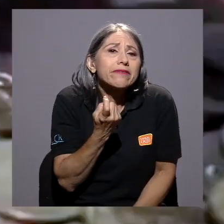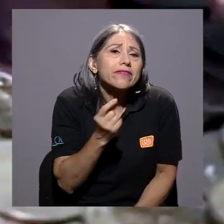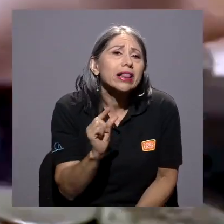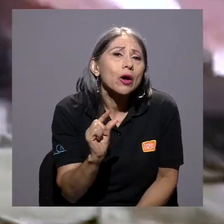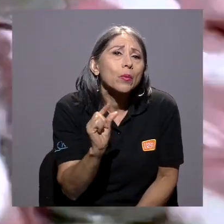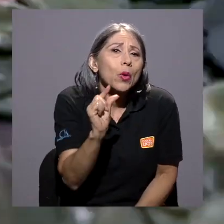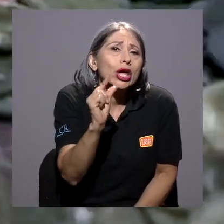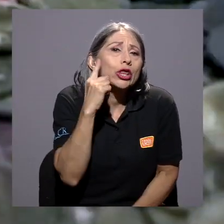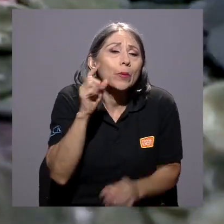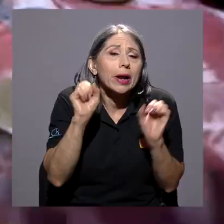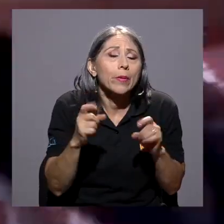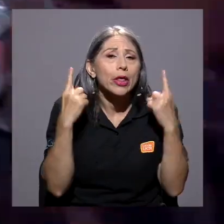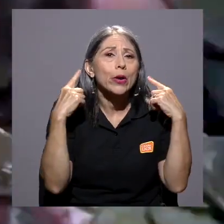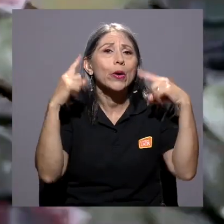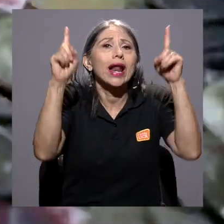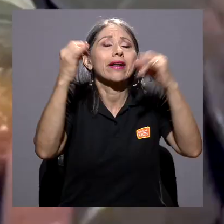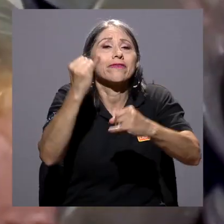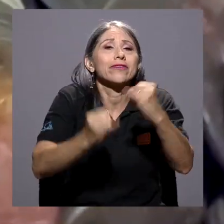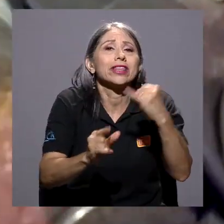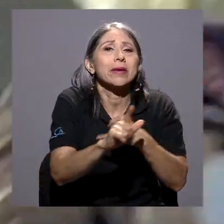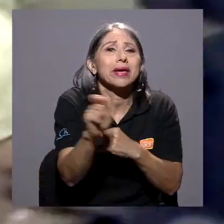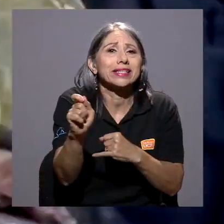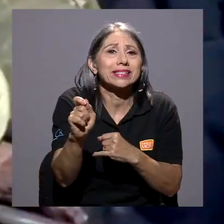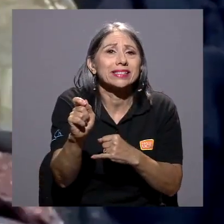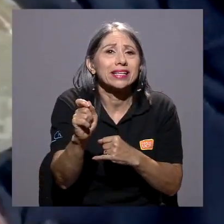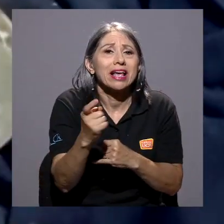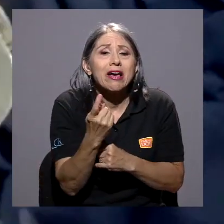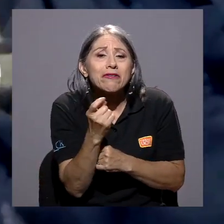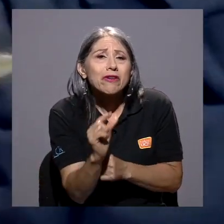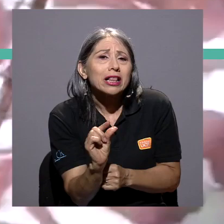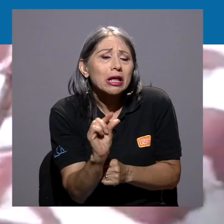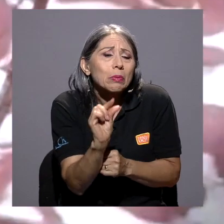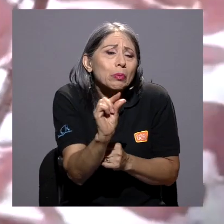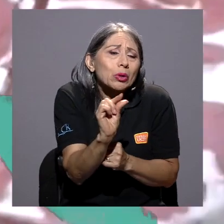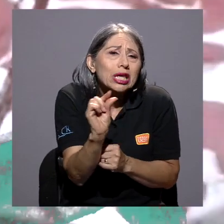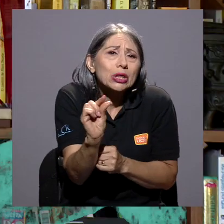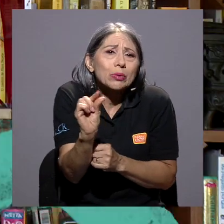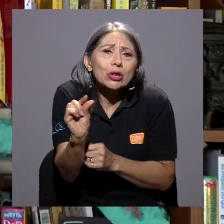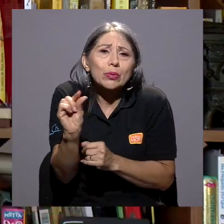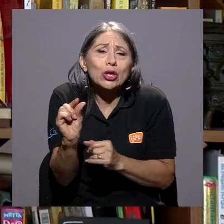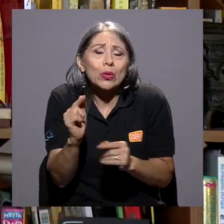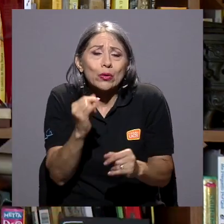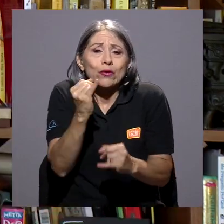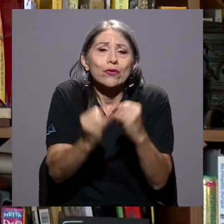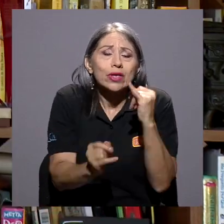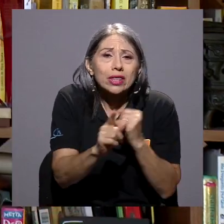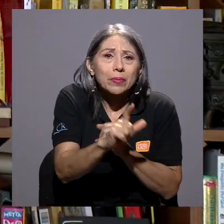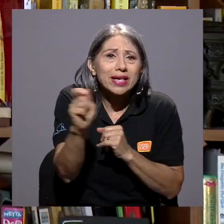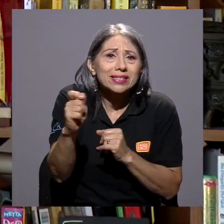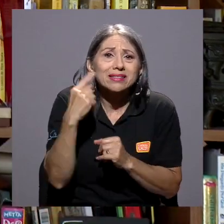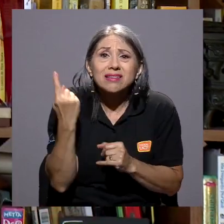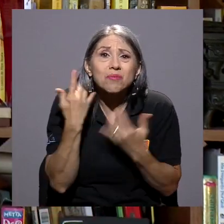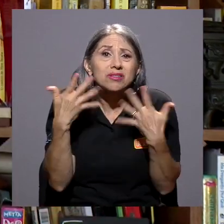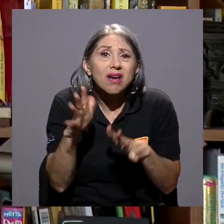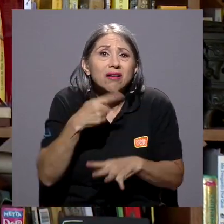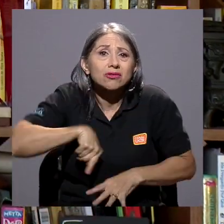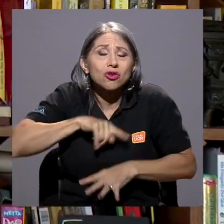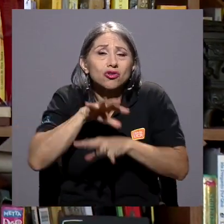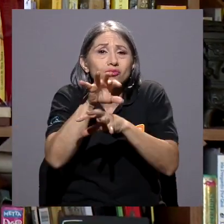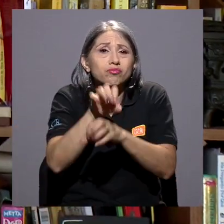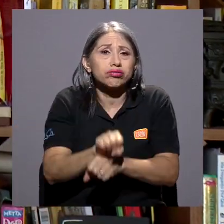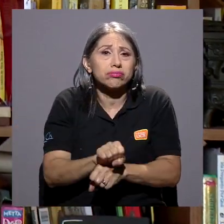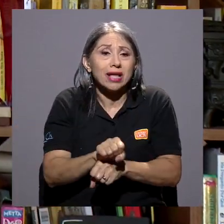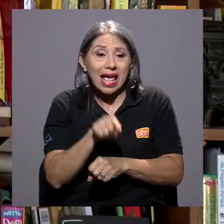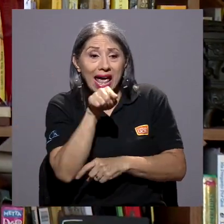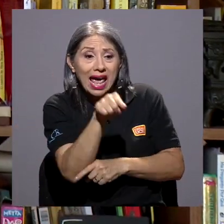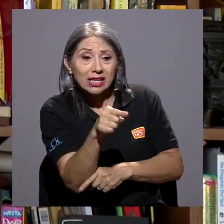un poquito para llegar a fin de mes, ¿verdad? Un 5 para completar el colón, y que esa necesidad